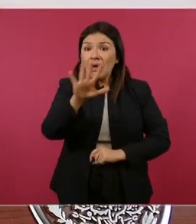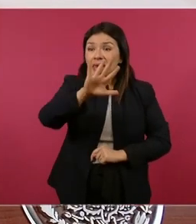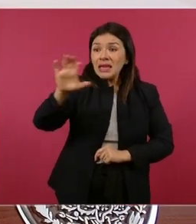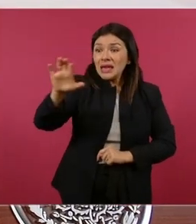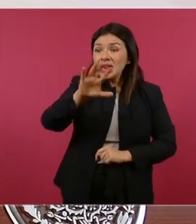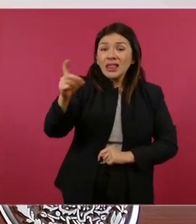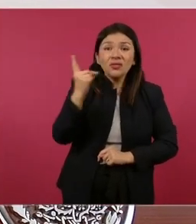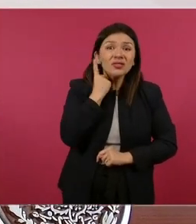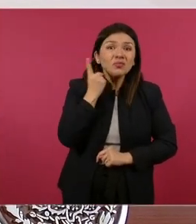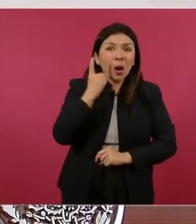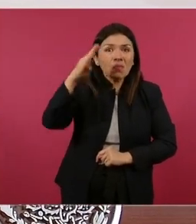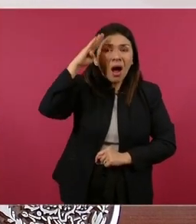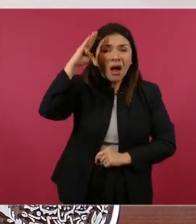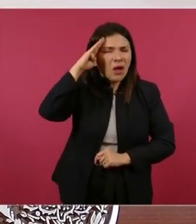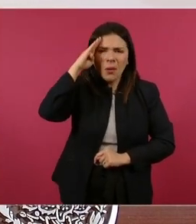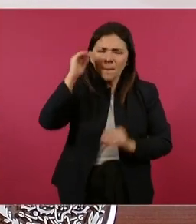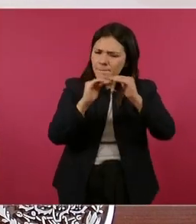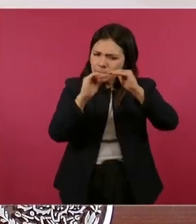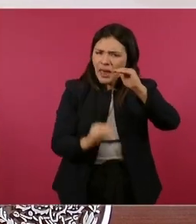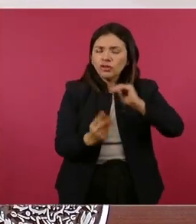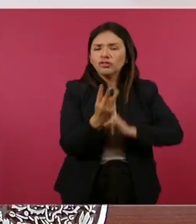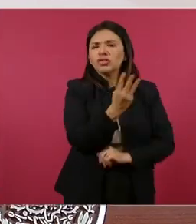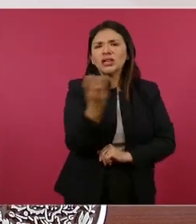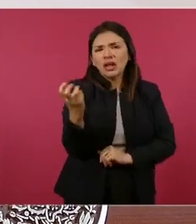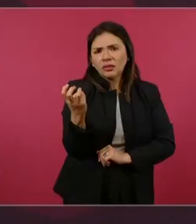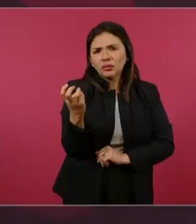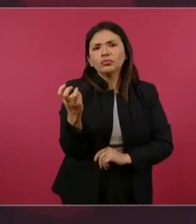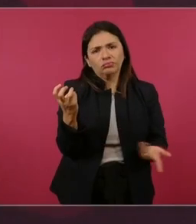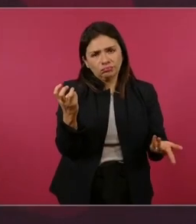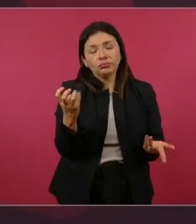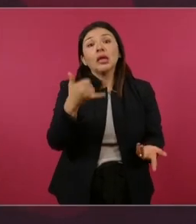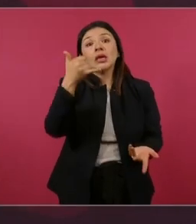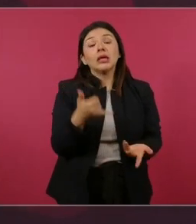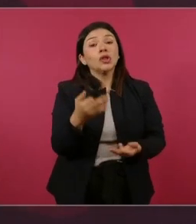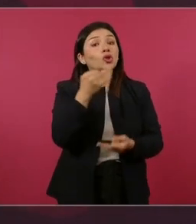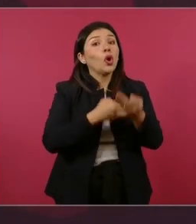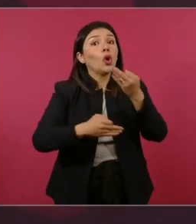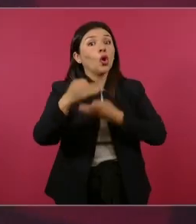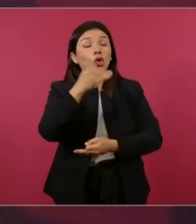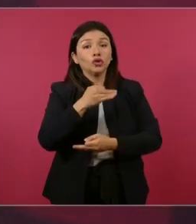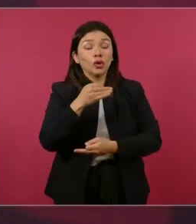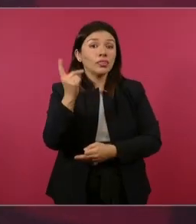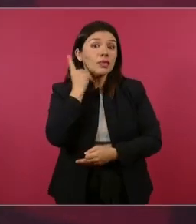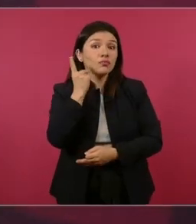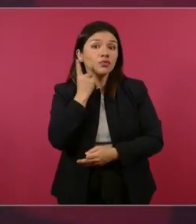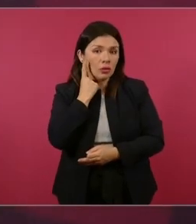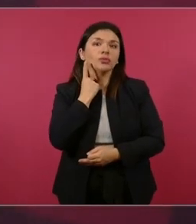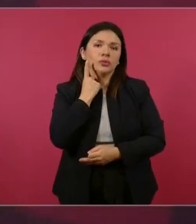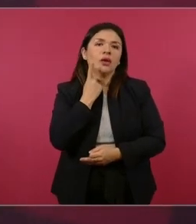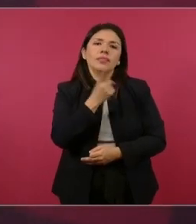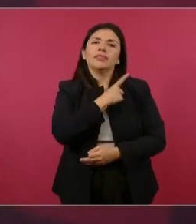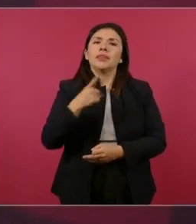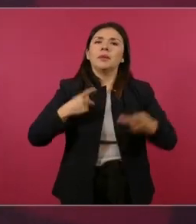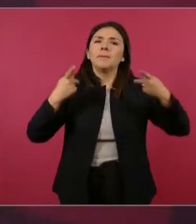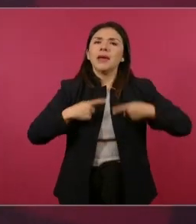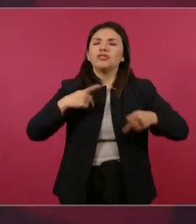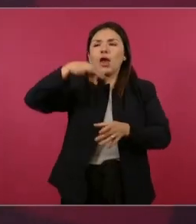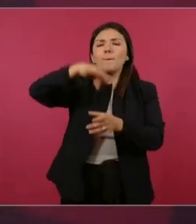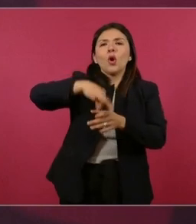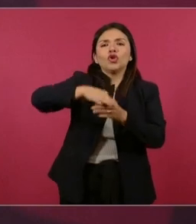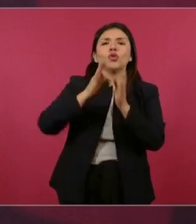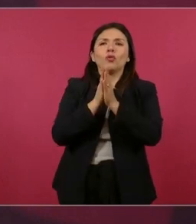diputados, nada más sean 300 y que todos sean electos con el voto